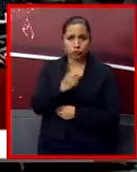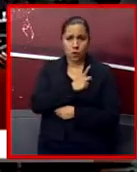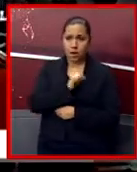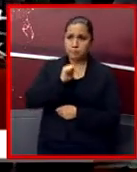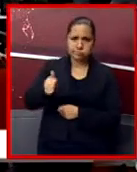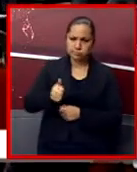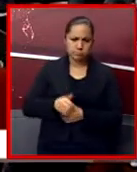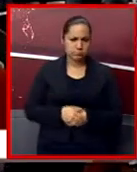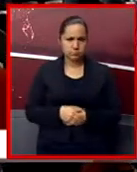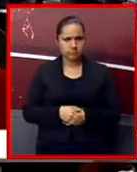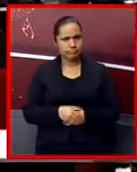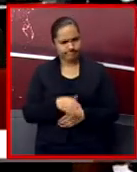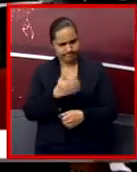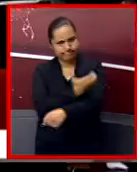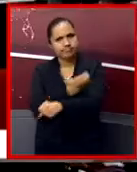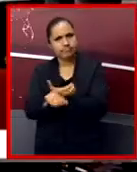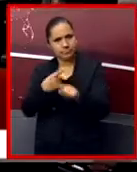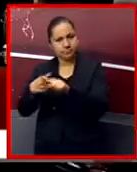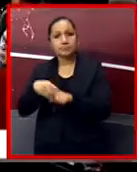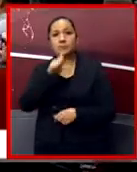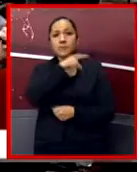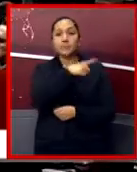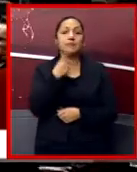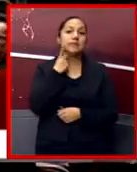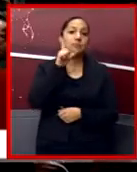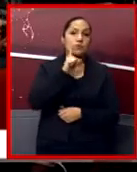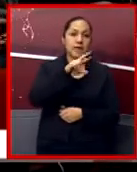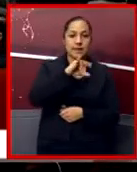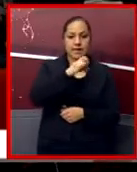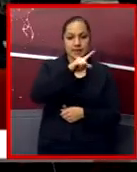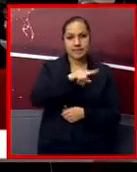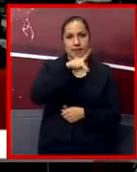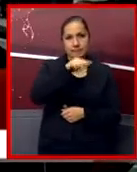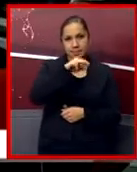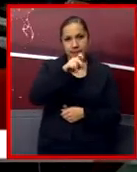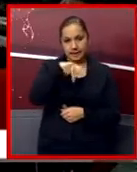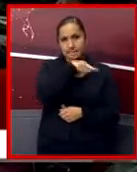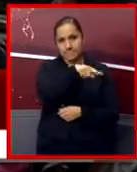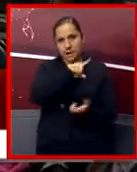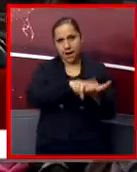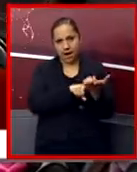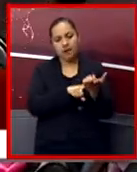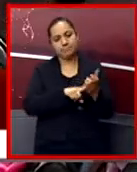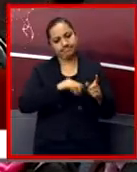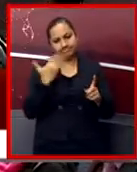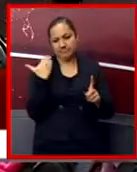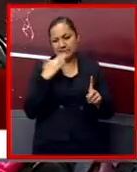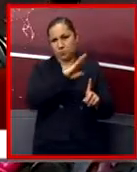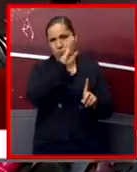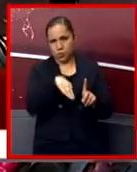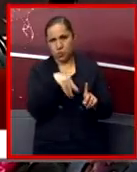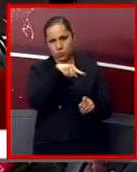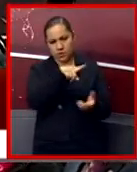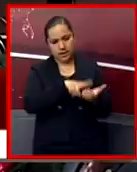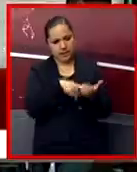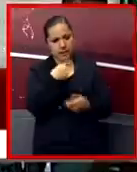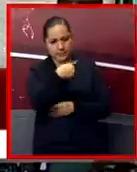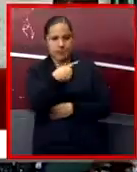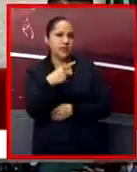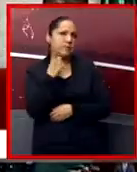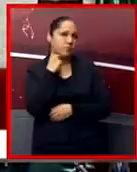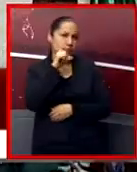Mayra Angélica Enríquez Vanderkamp, quien falleció de cáncer de mama en julio pasado, así como por todas las mujeres que han perdido la